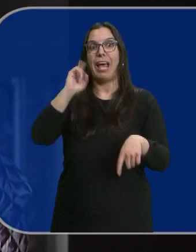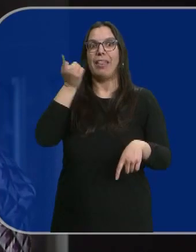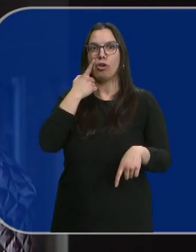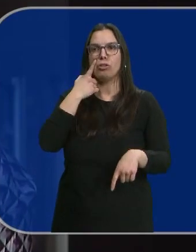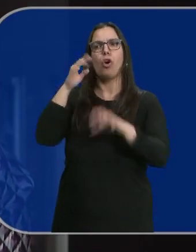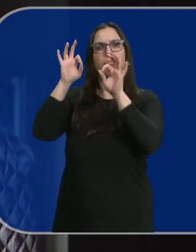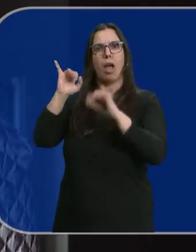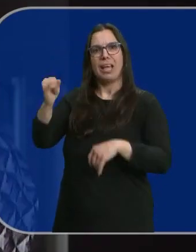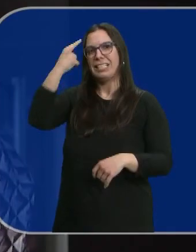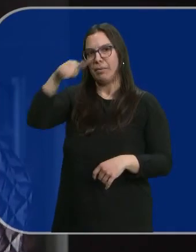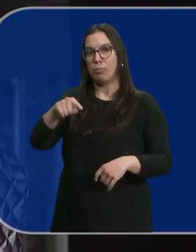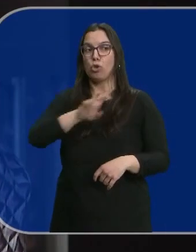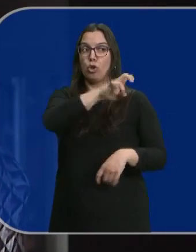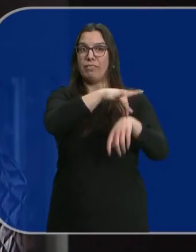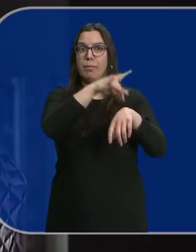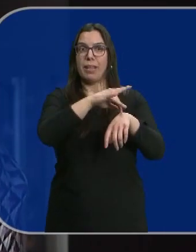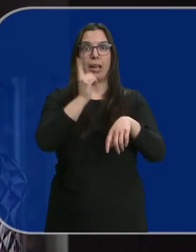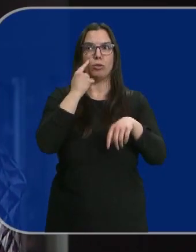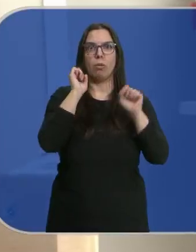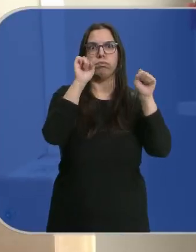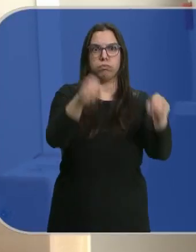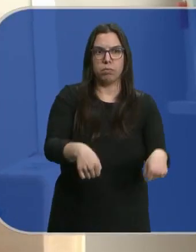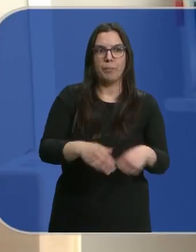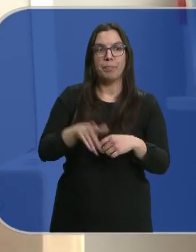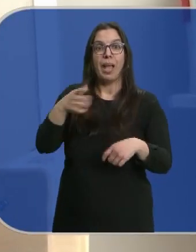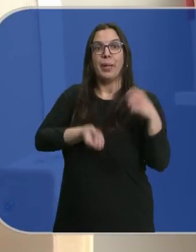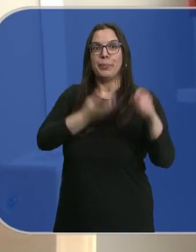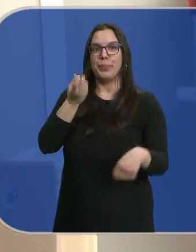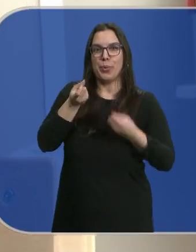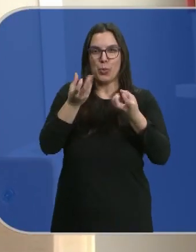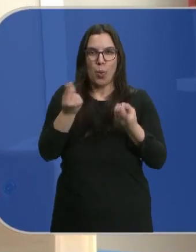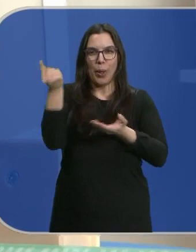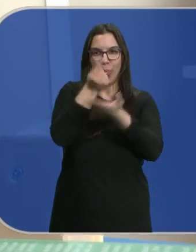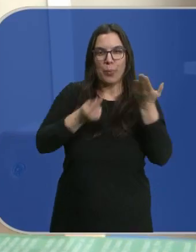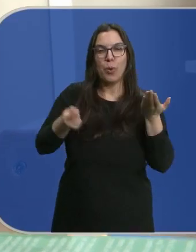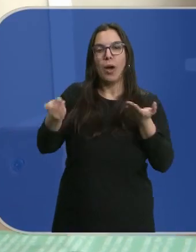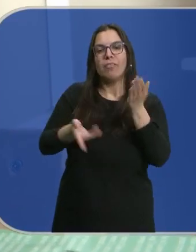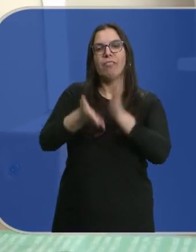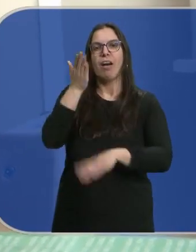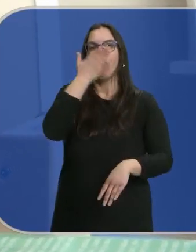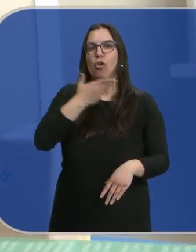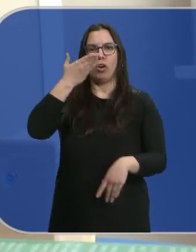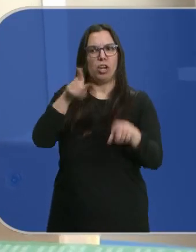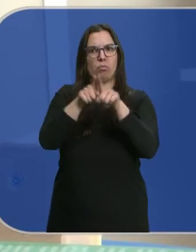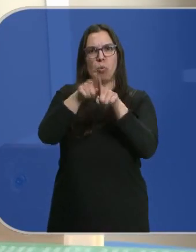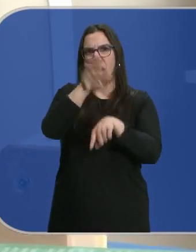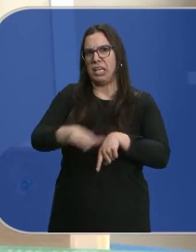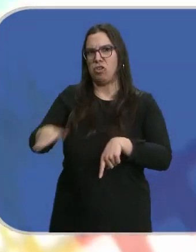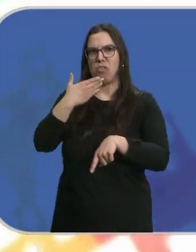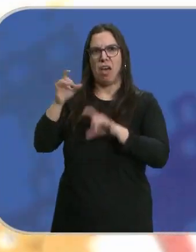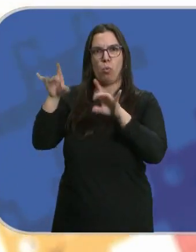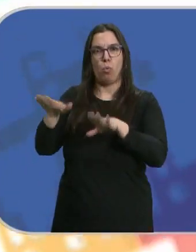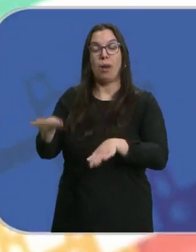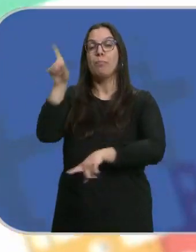que hay enfermedades raras que no se tiene diagnóstico. Apasionado de los números y los dibujos, va al colegio como cualquier otro niño de su